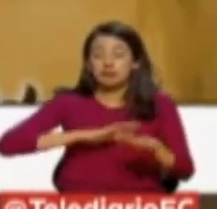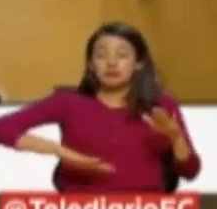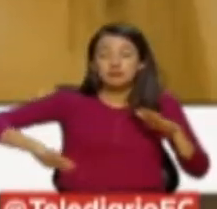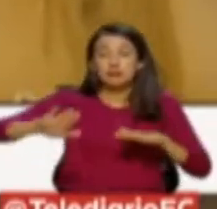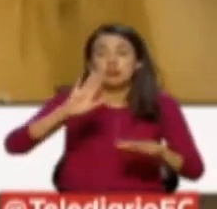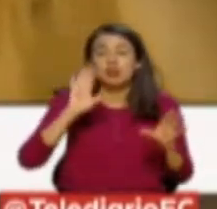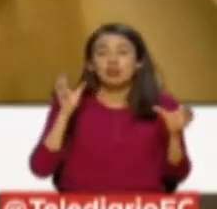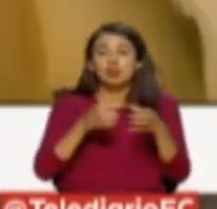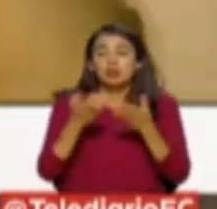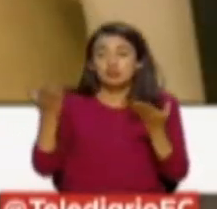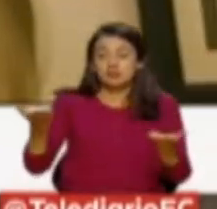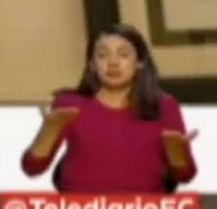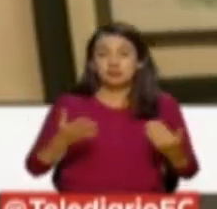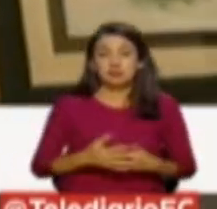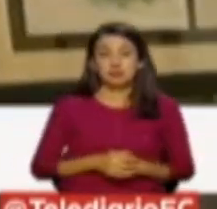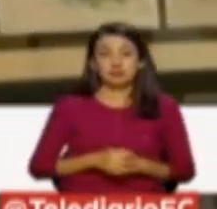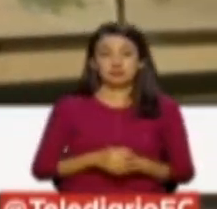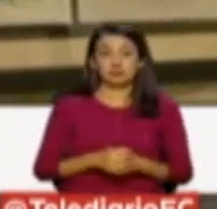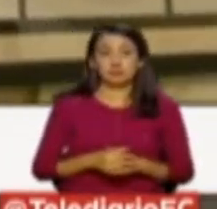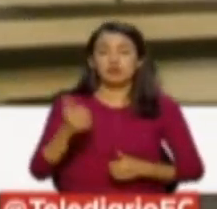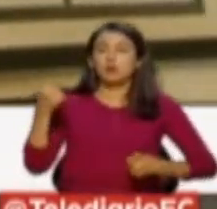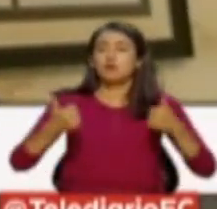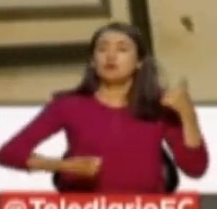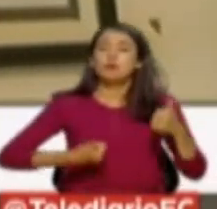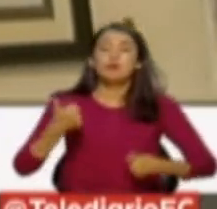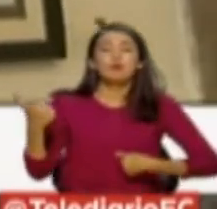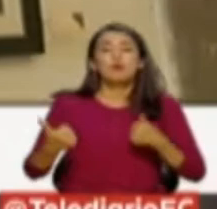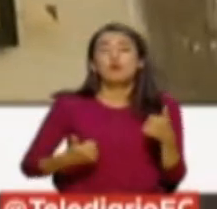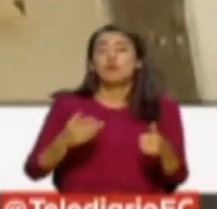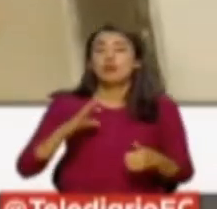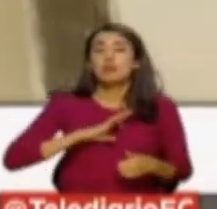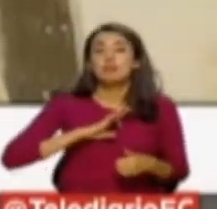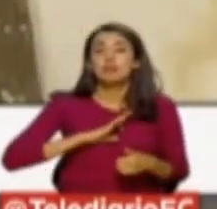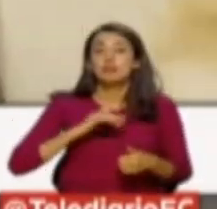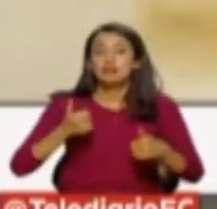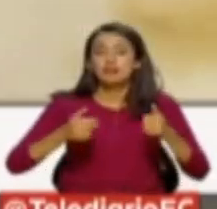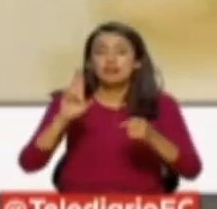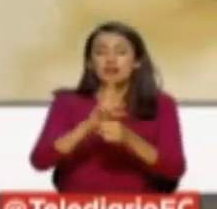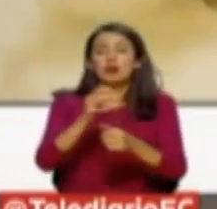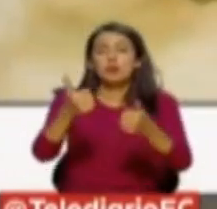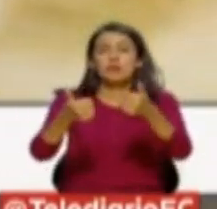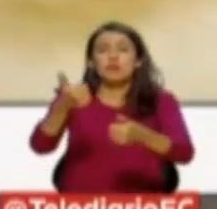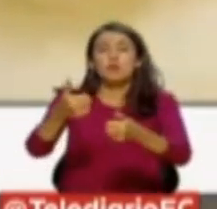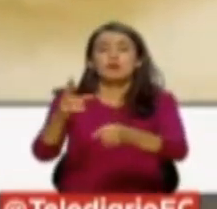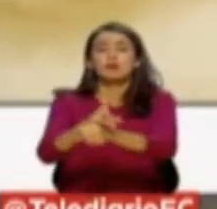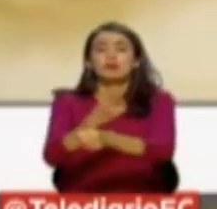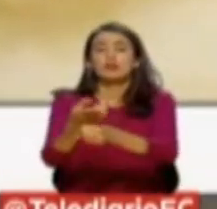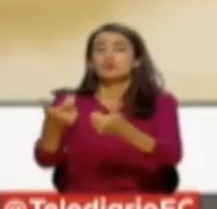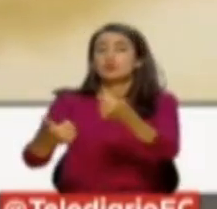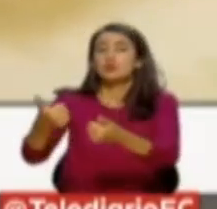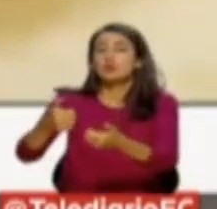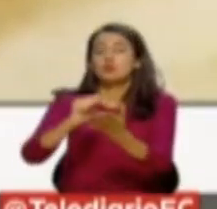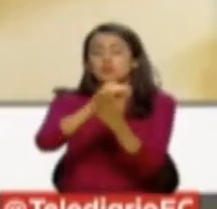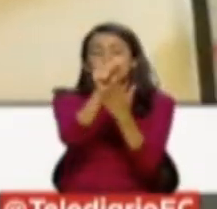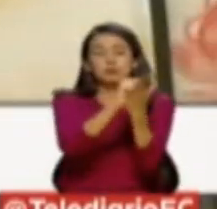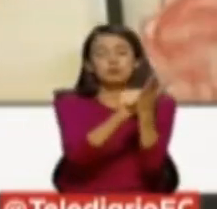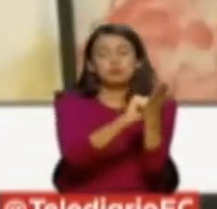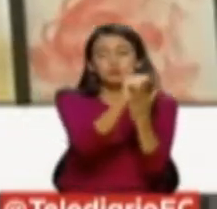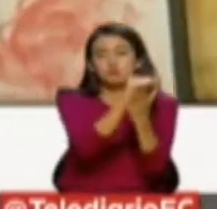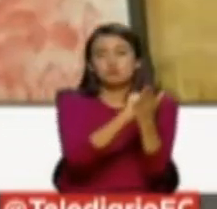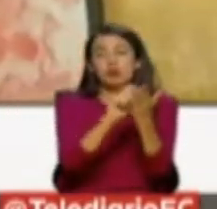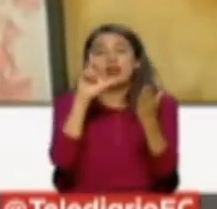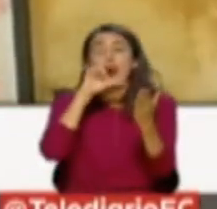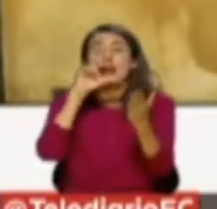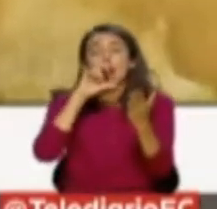hablo de mucho de la espiritualidad cuál es la técnica que utiliza sabemos de algunos carboncillos también de otras técnicas propias